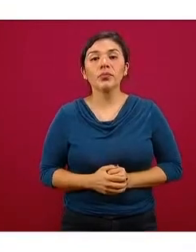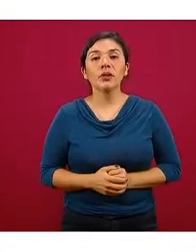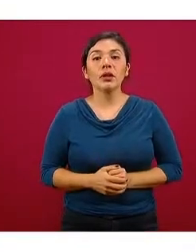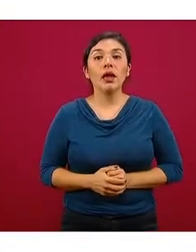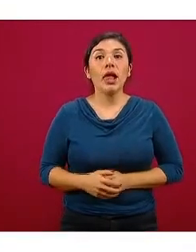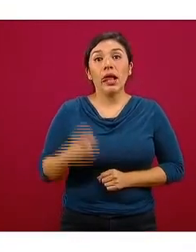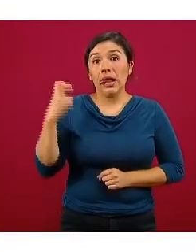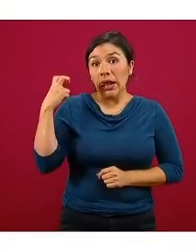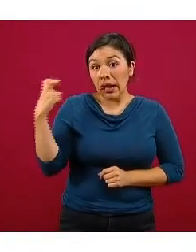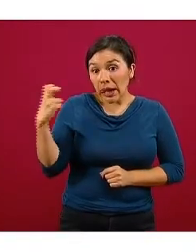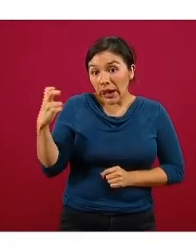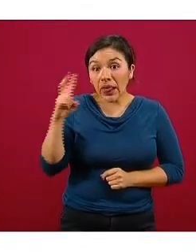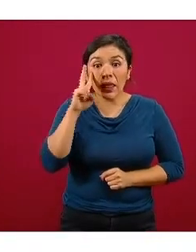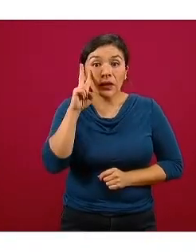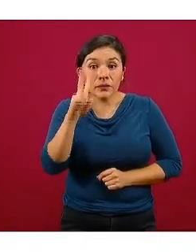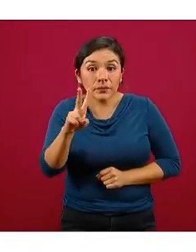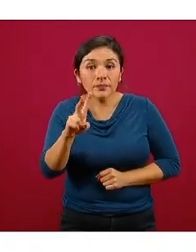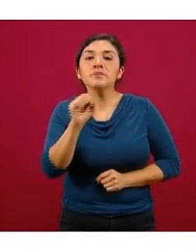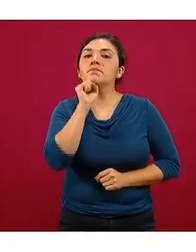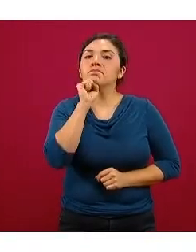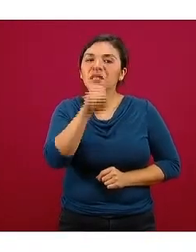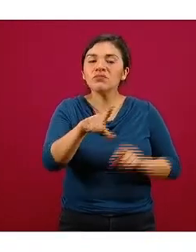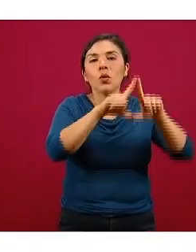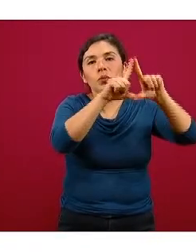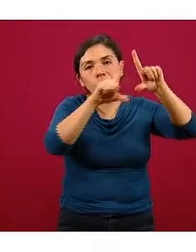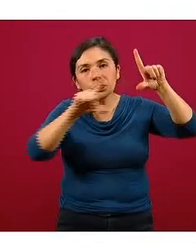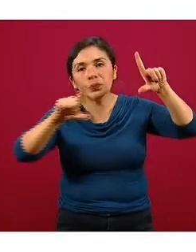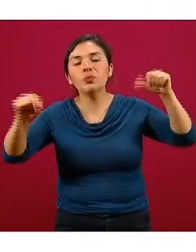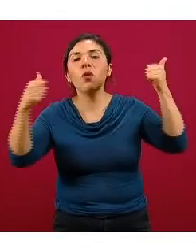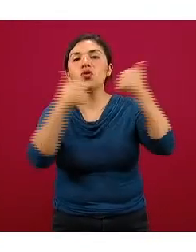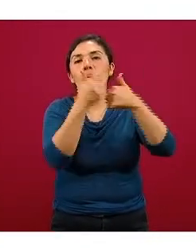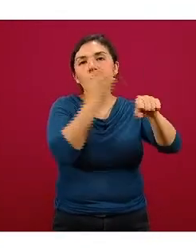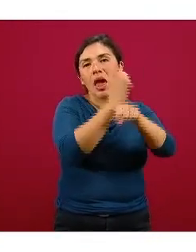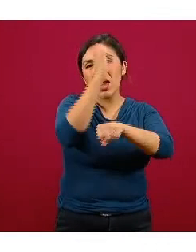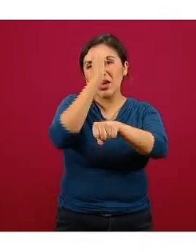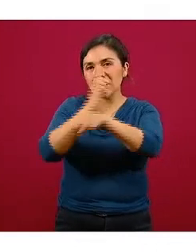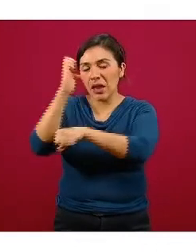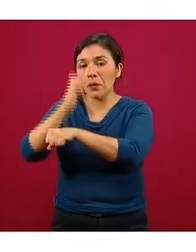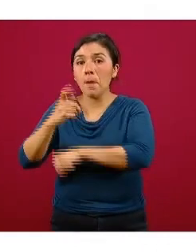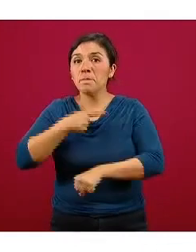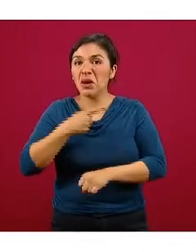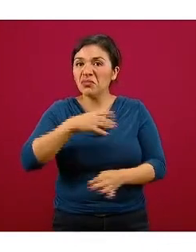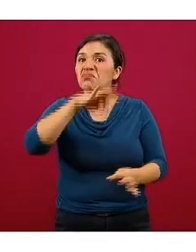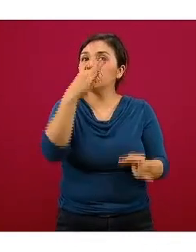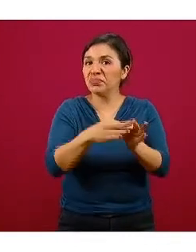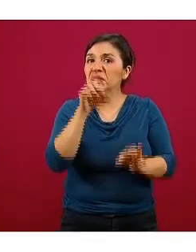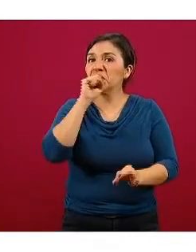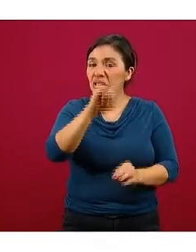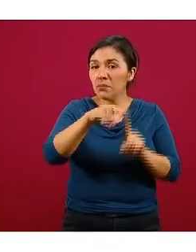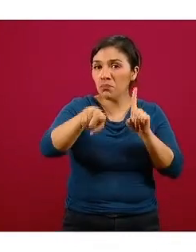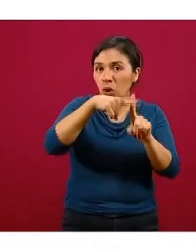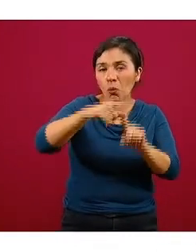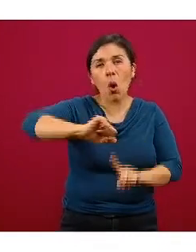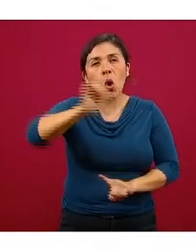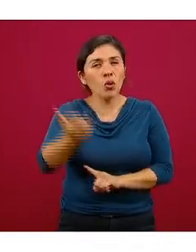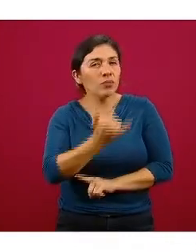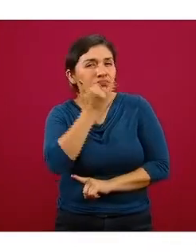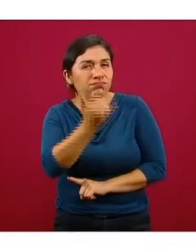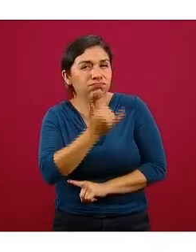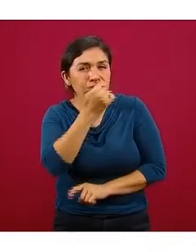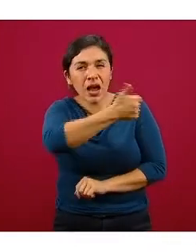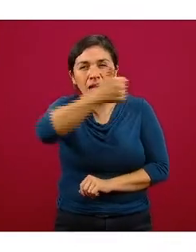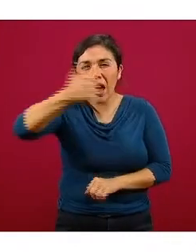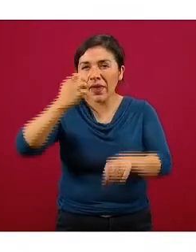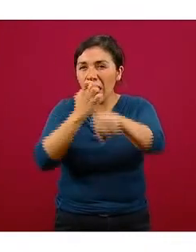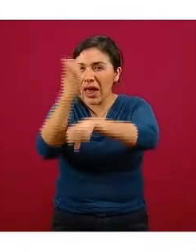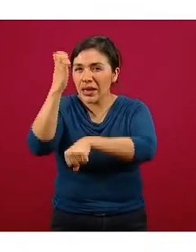diapositiva. Son la distribución también tanto de los confirmados como de los aún sospechosos por entidad